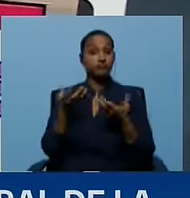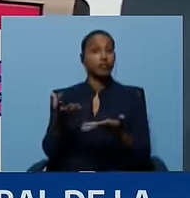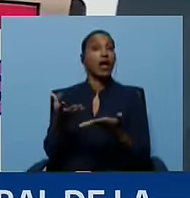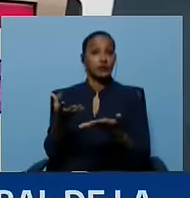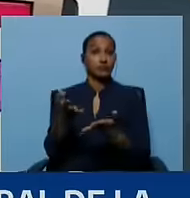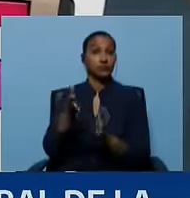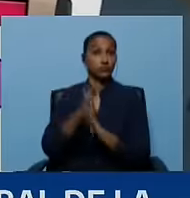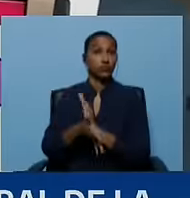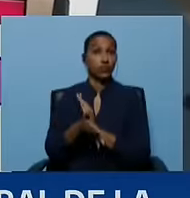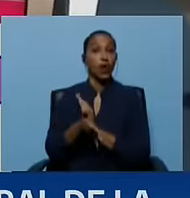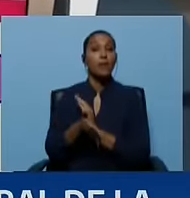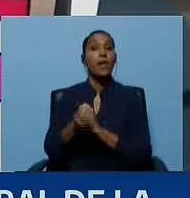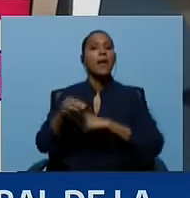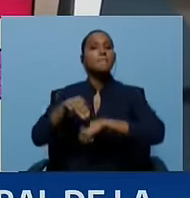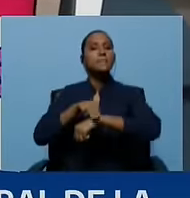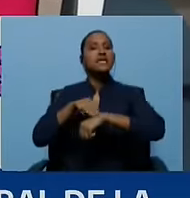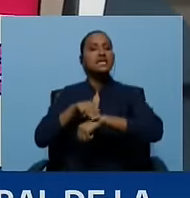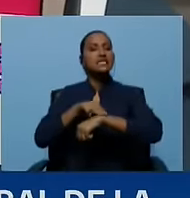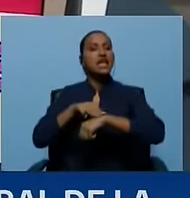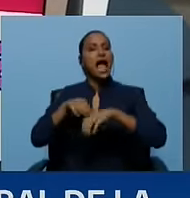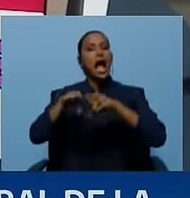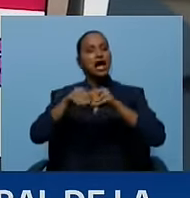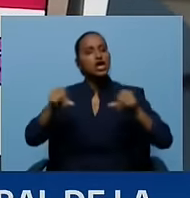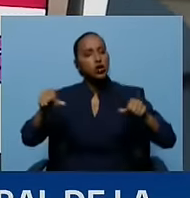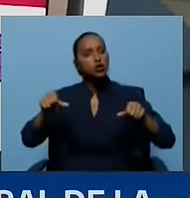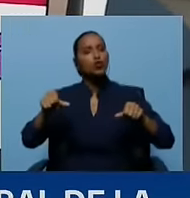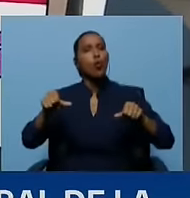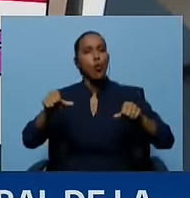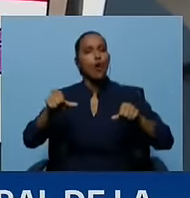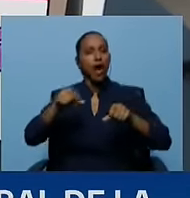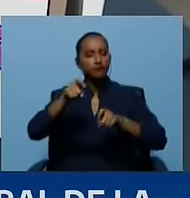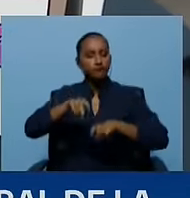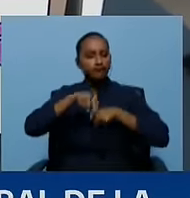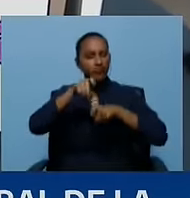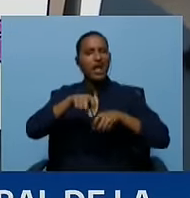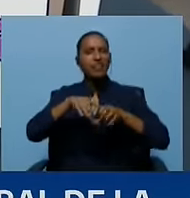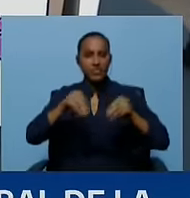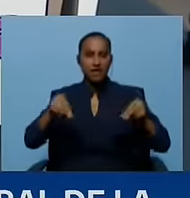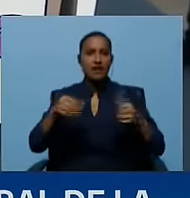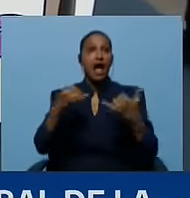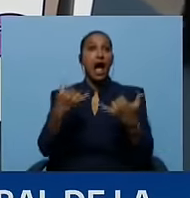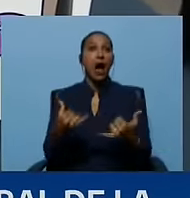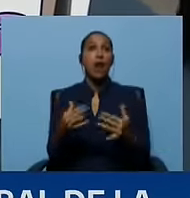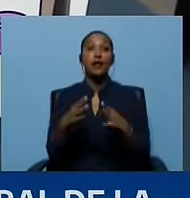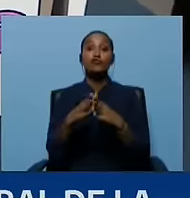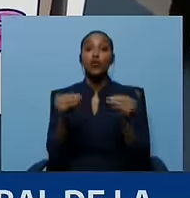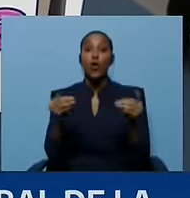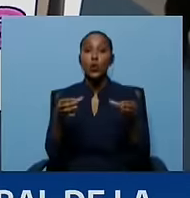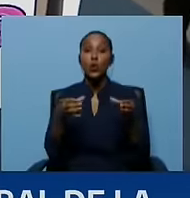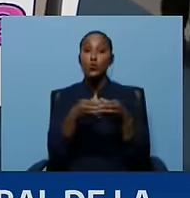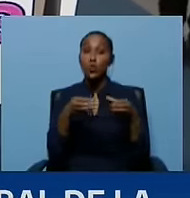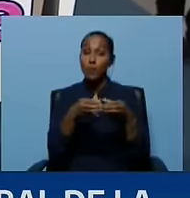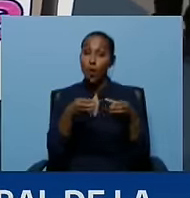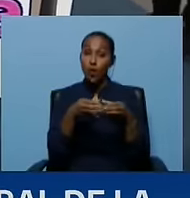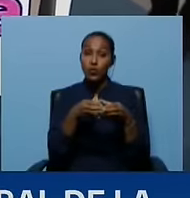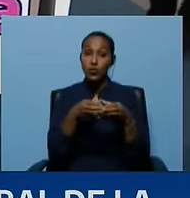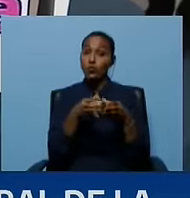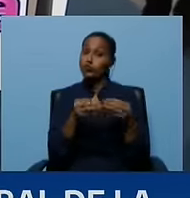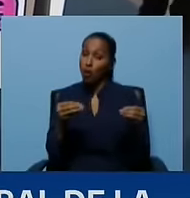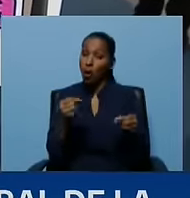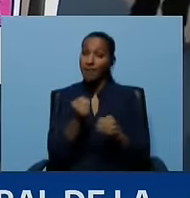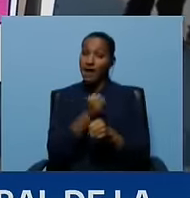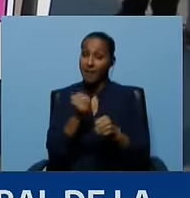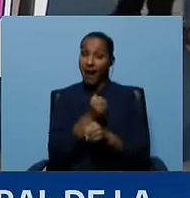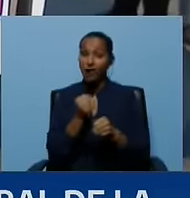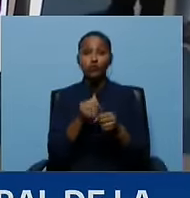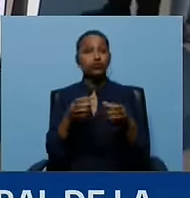funcionando con el Ministerio de Agricultura Urbana. Entonces ahora todo el equipo y todo el trabajo desarrollado